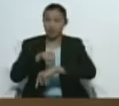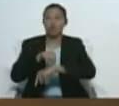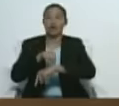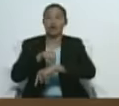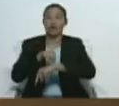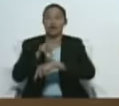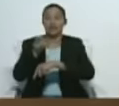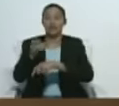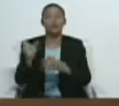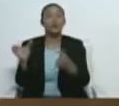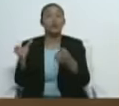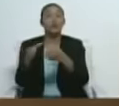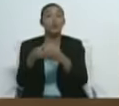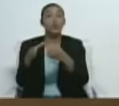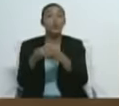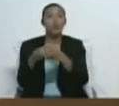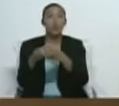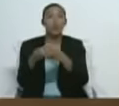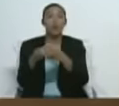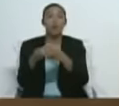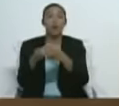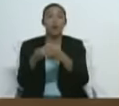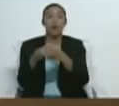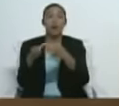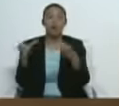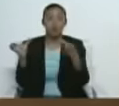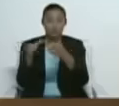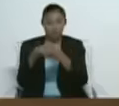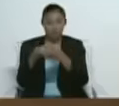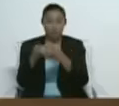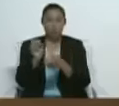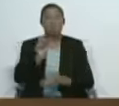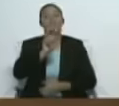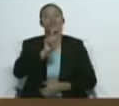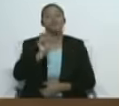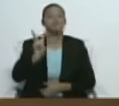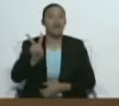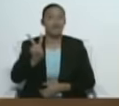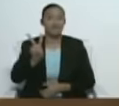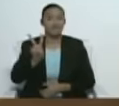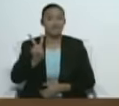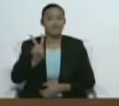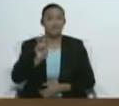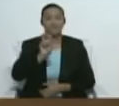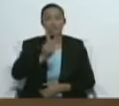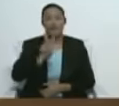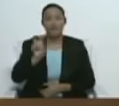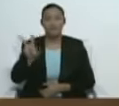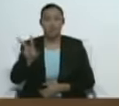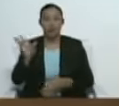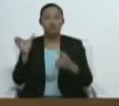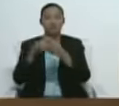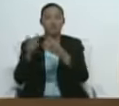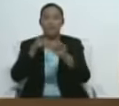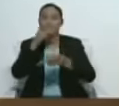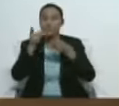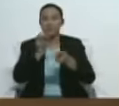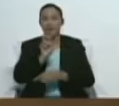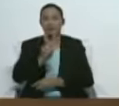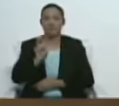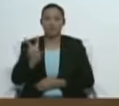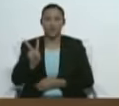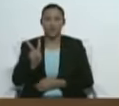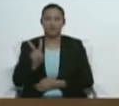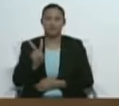secta conocida como vb pequeña increíble unos